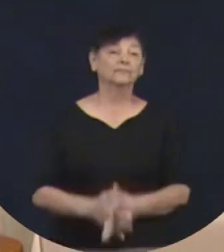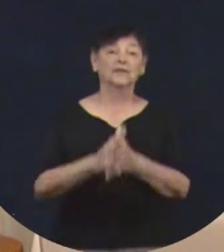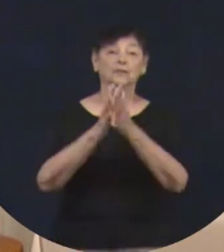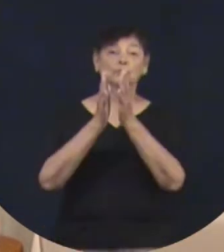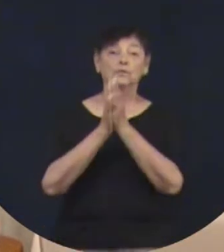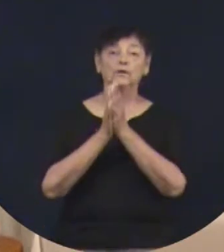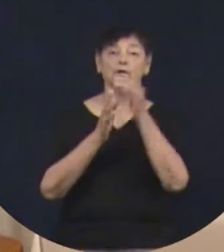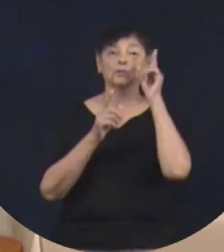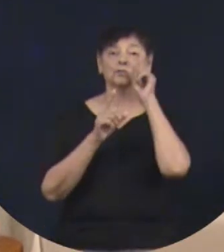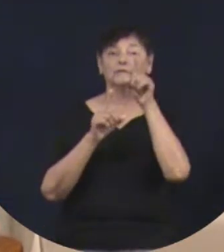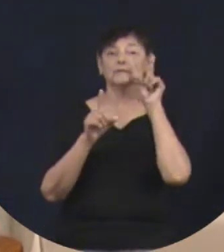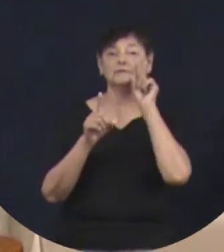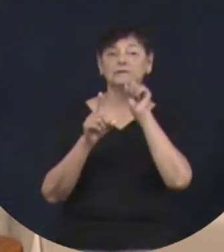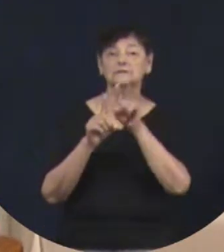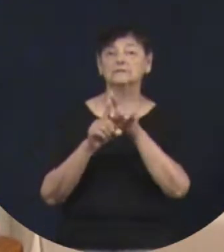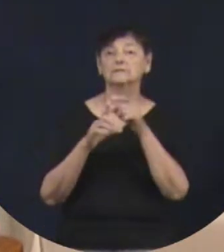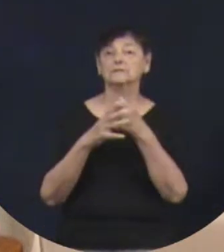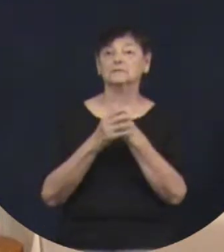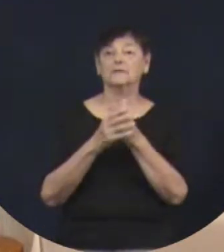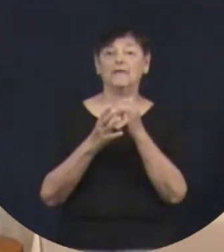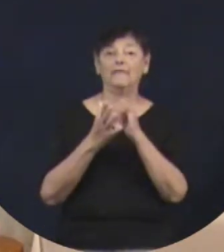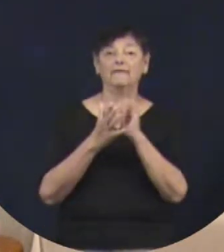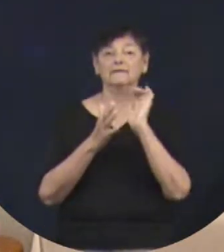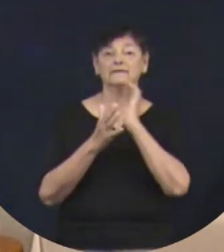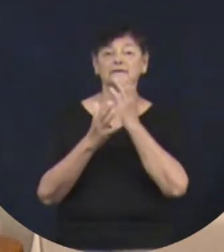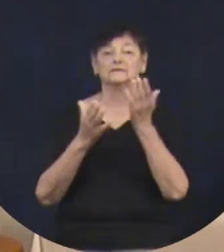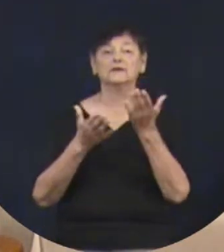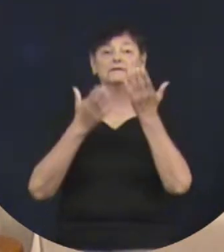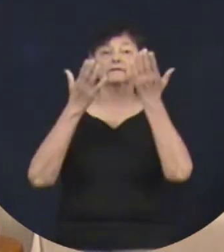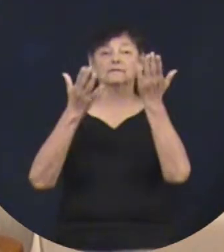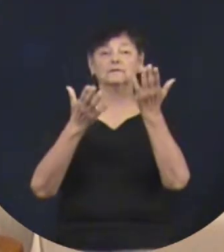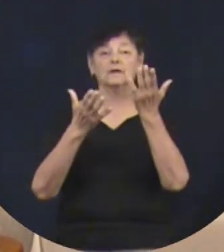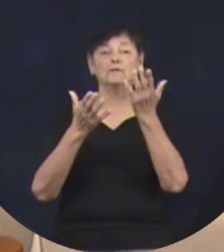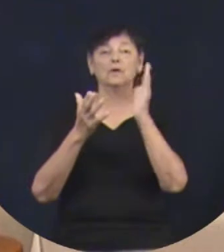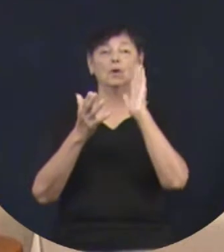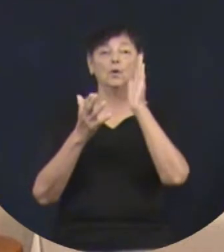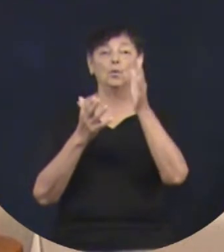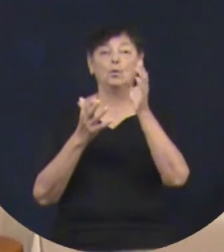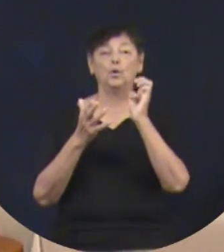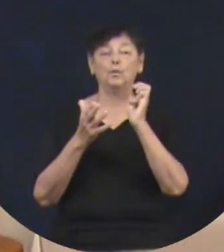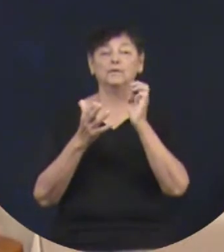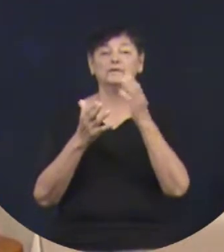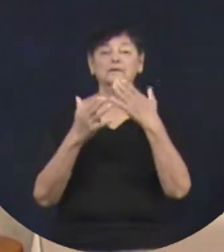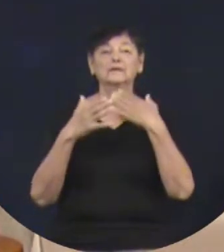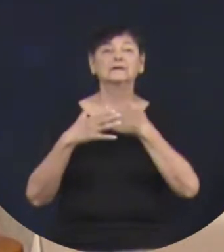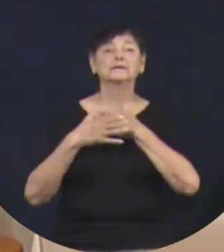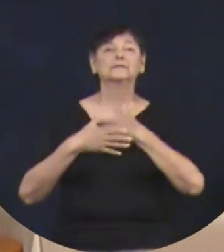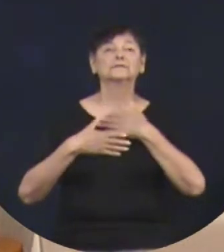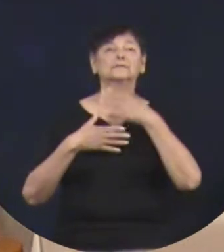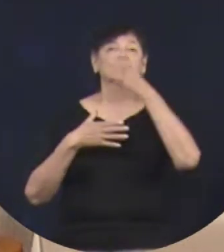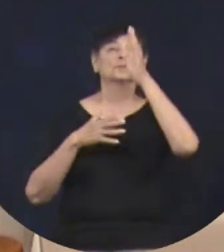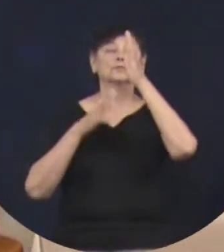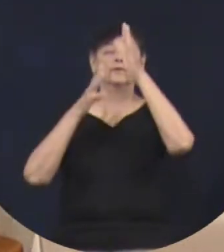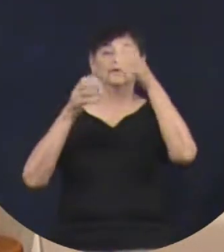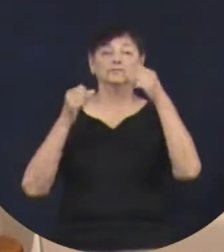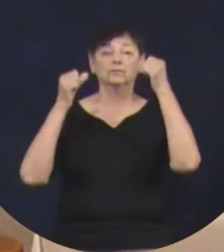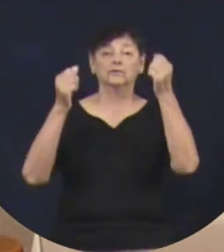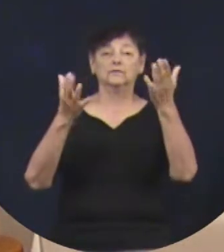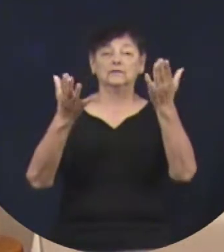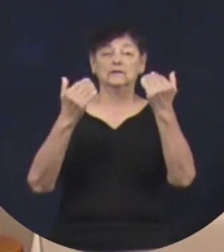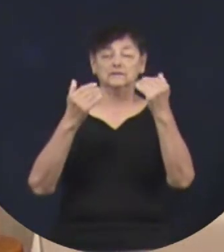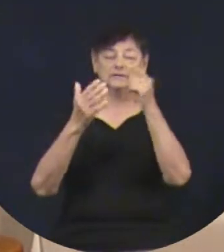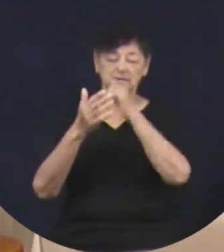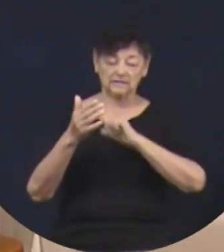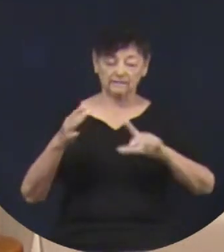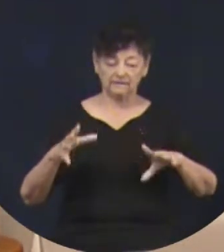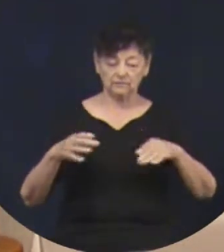Orad, hermanas y hermanos, para que este sacrificio sea agradable a Dios Padre Todopoderoso. Que